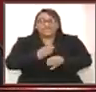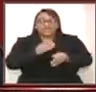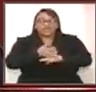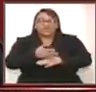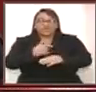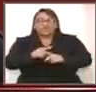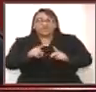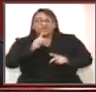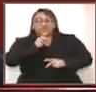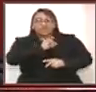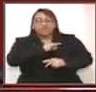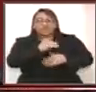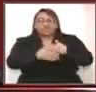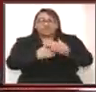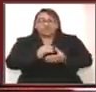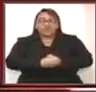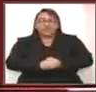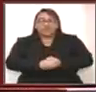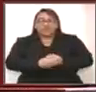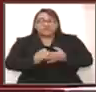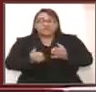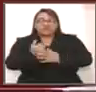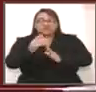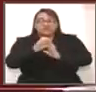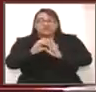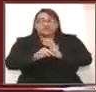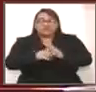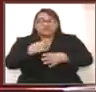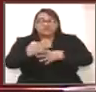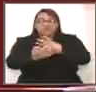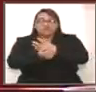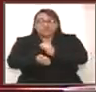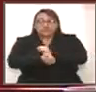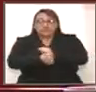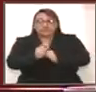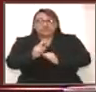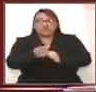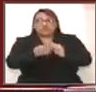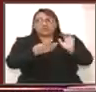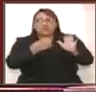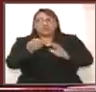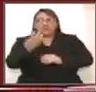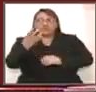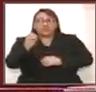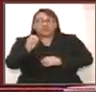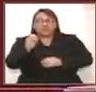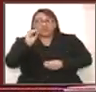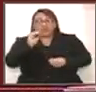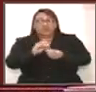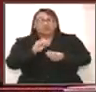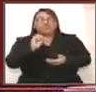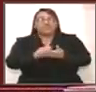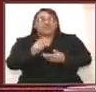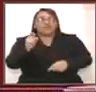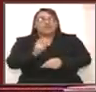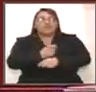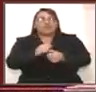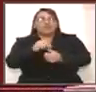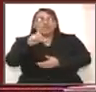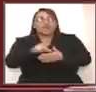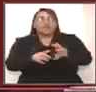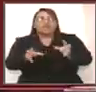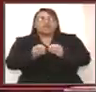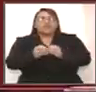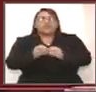introducido instituciones procesales del nuevo Código Procesal Penal al Código de 1940, a fin de agilizar la liquidación